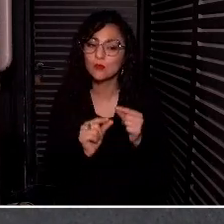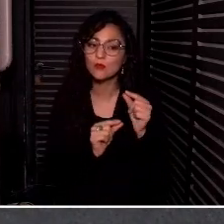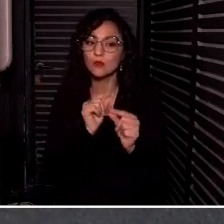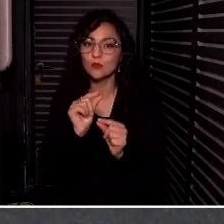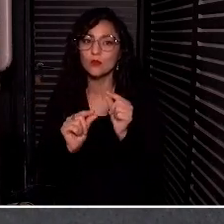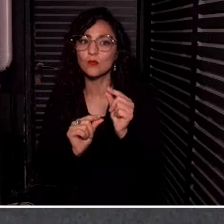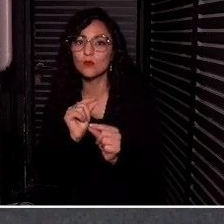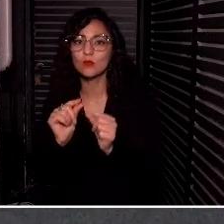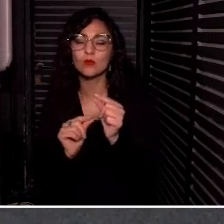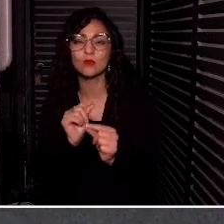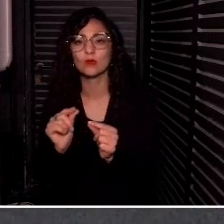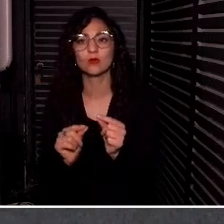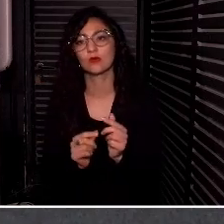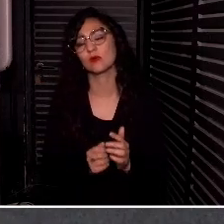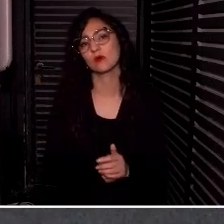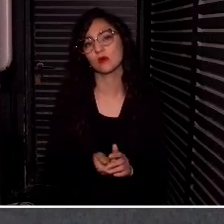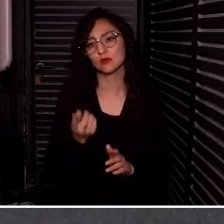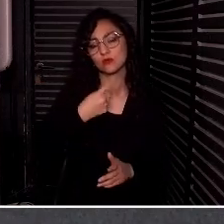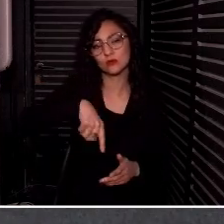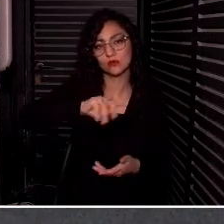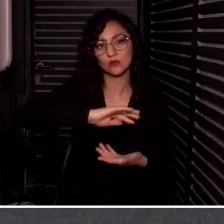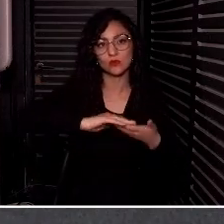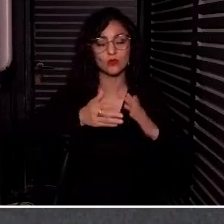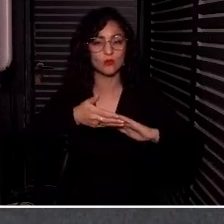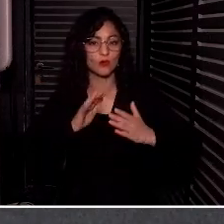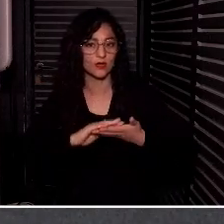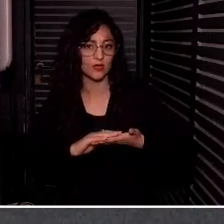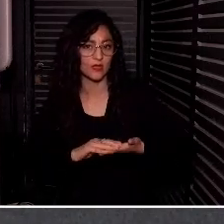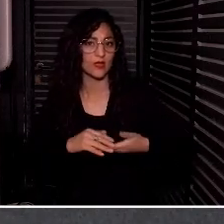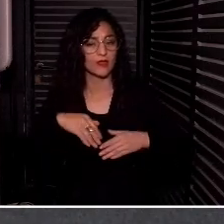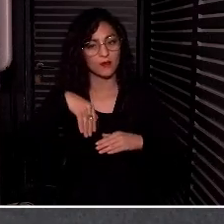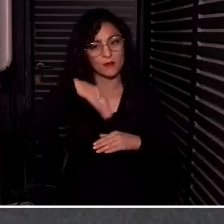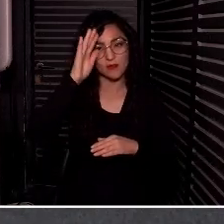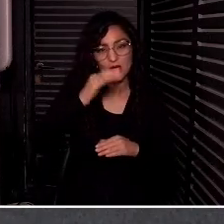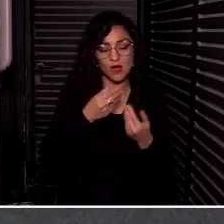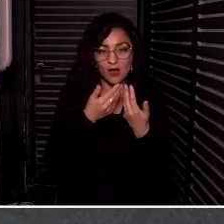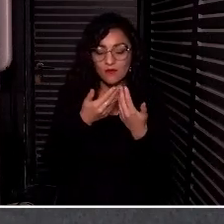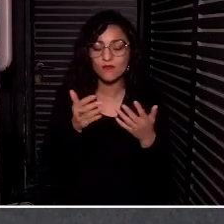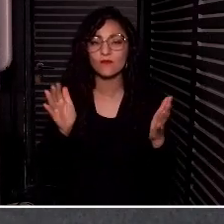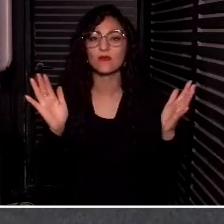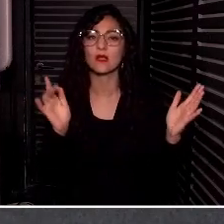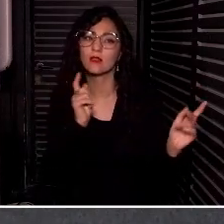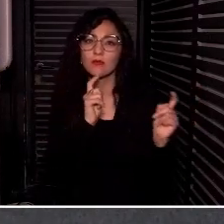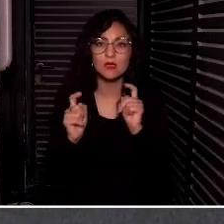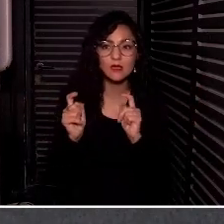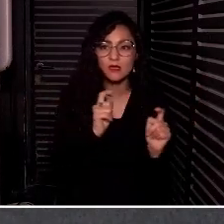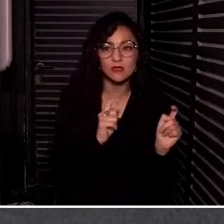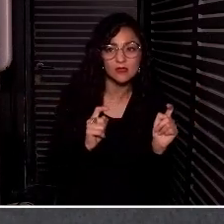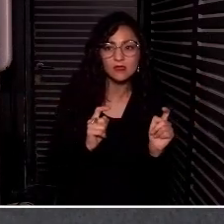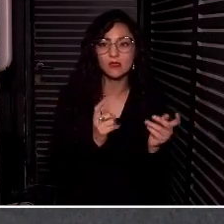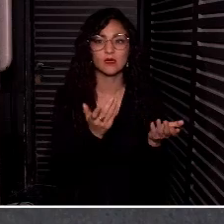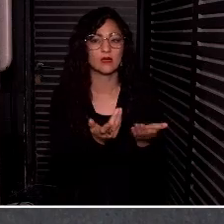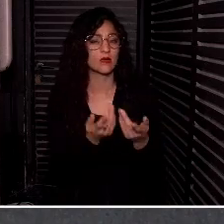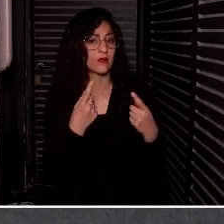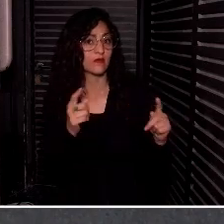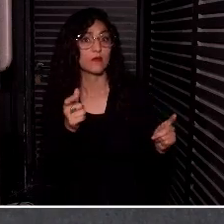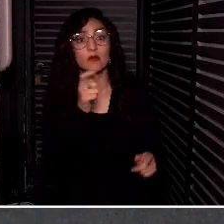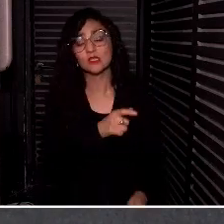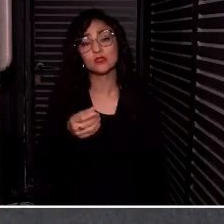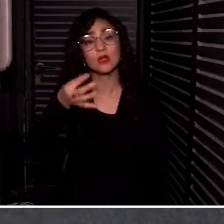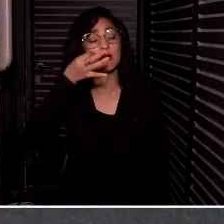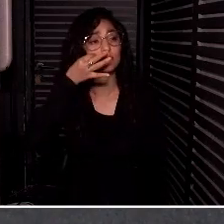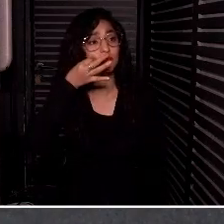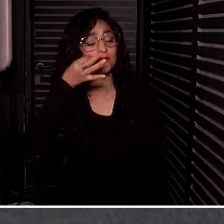formando comunidades que sean más críticas más abiertas que transitan una persona que ve reality también ve